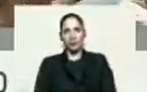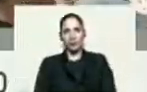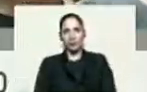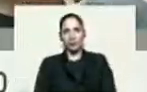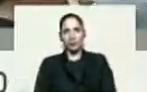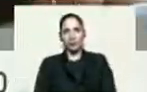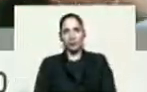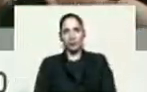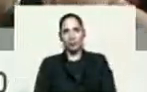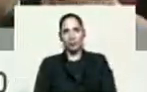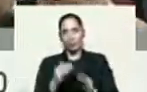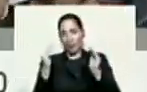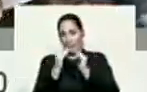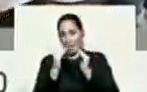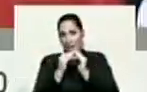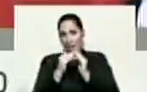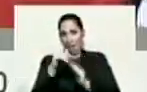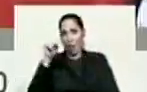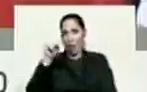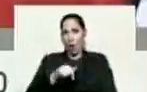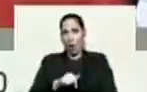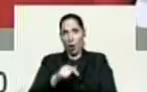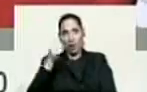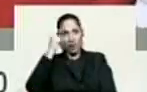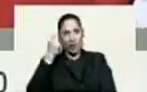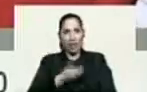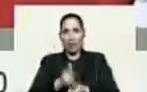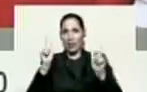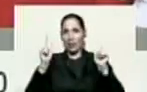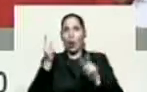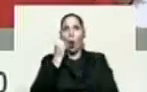En la casa, hoy le toca día libre a los hombres y salieron.